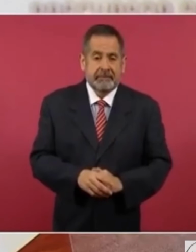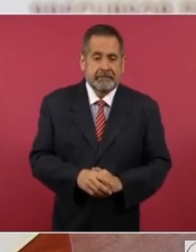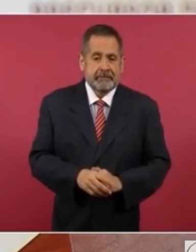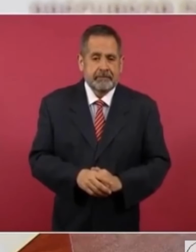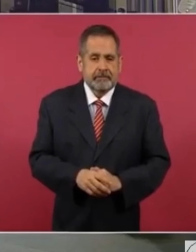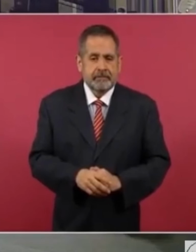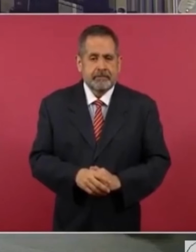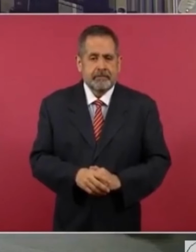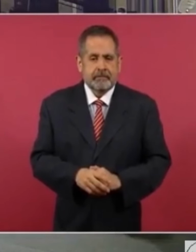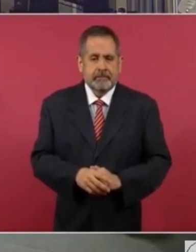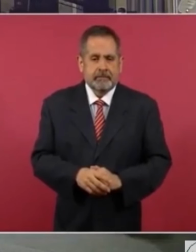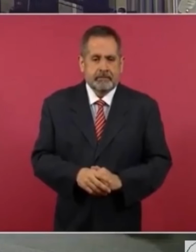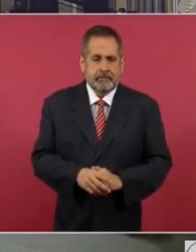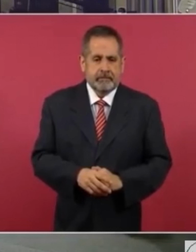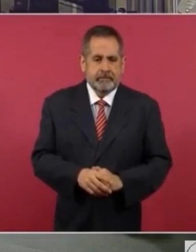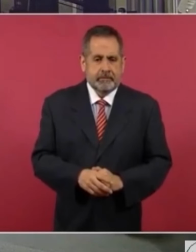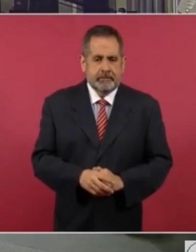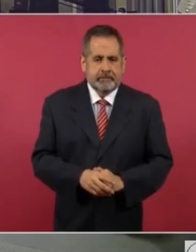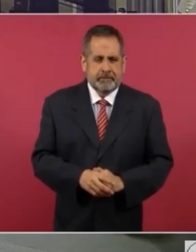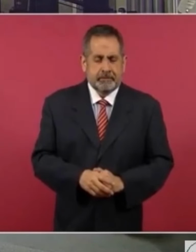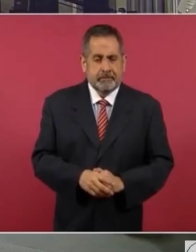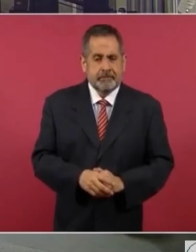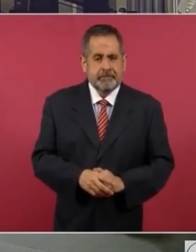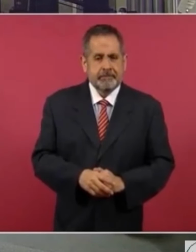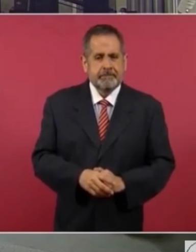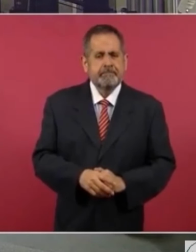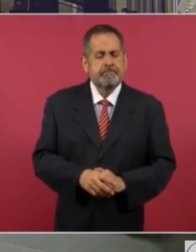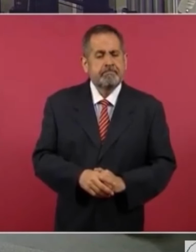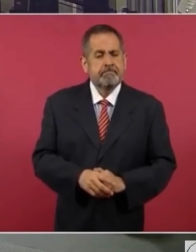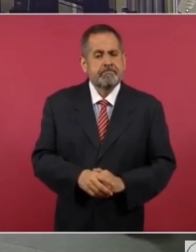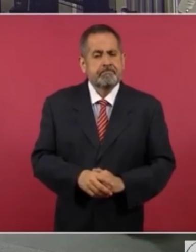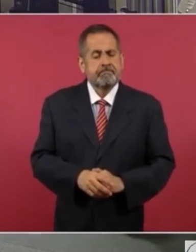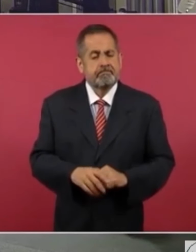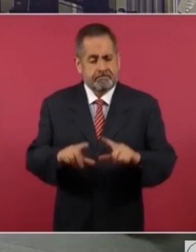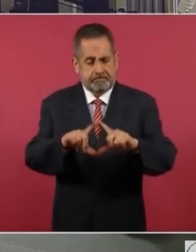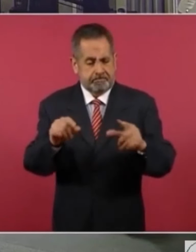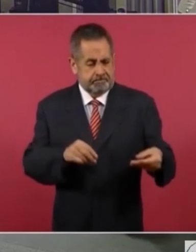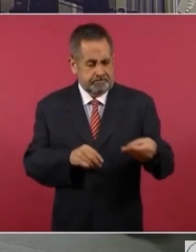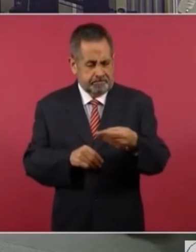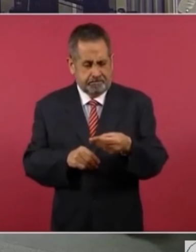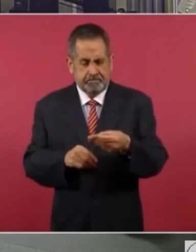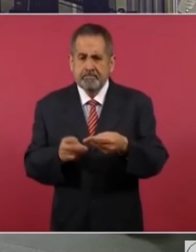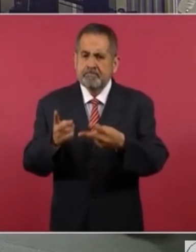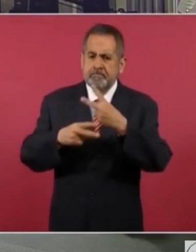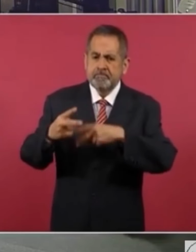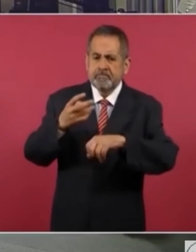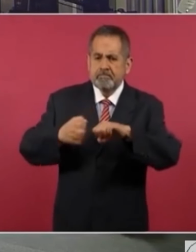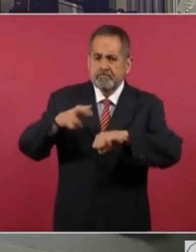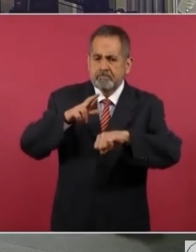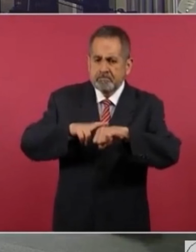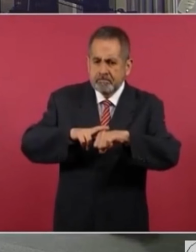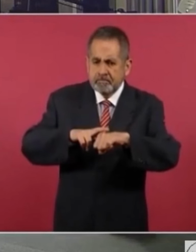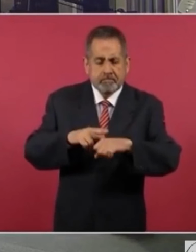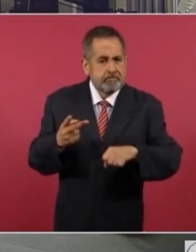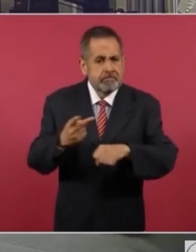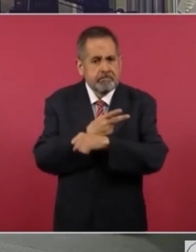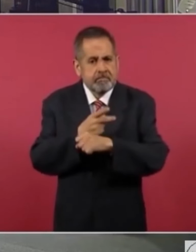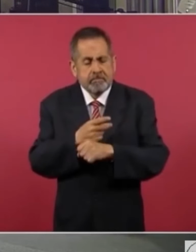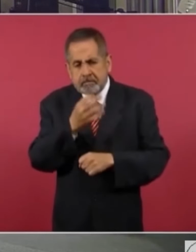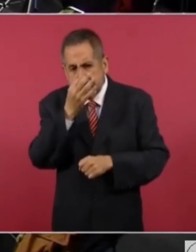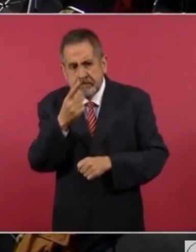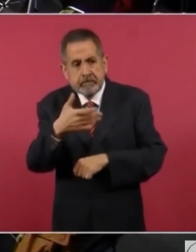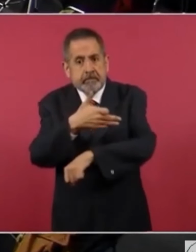En la ficha que le comparten, presidente, se confirma que vino ahí el embajador, porque parece ser que no, que solamente viajó